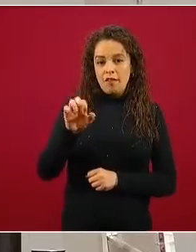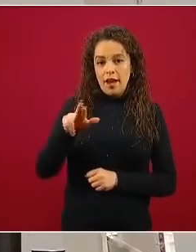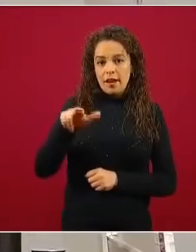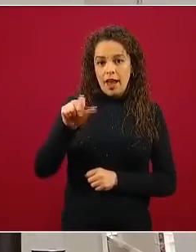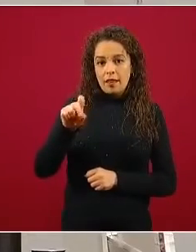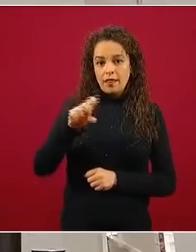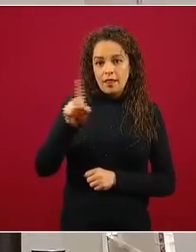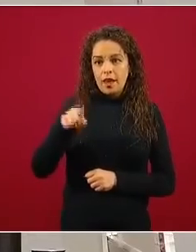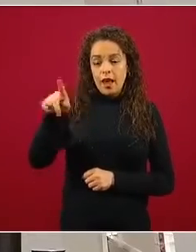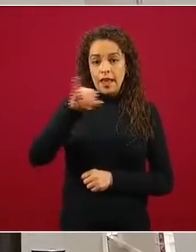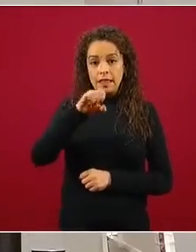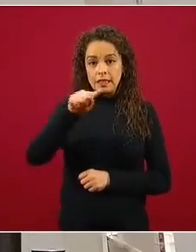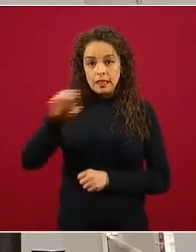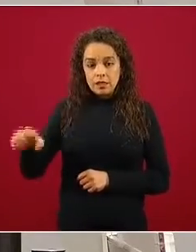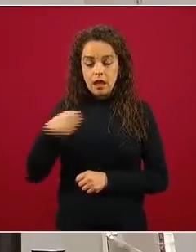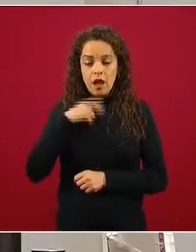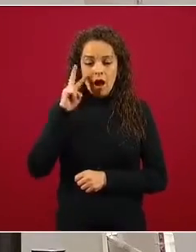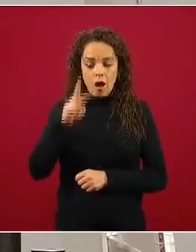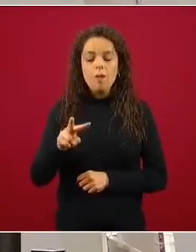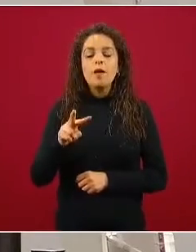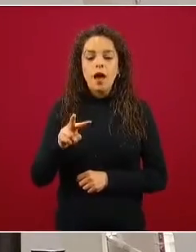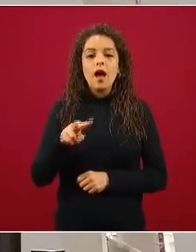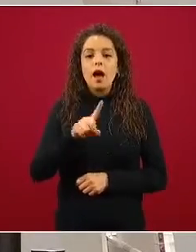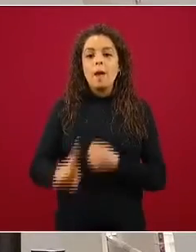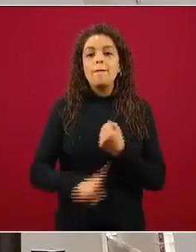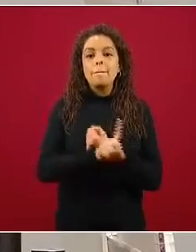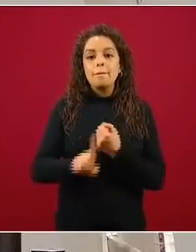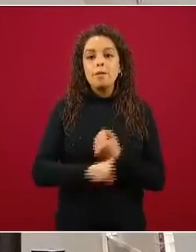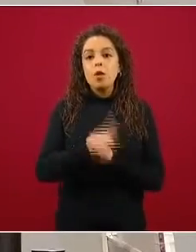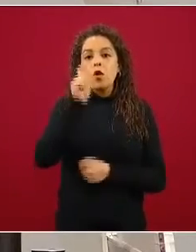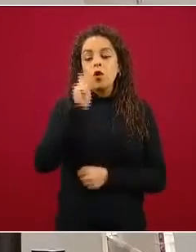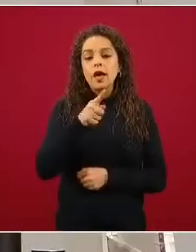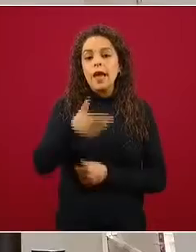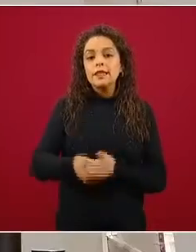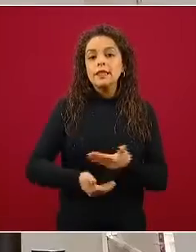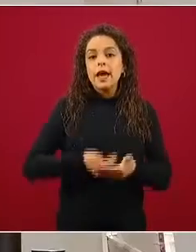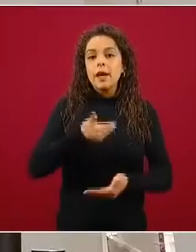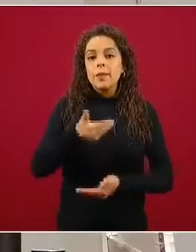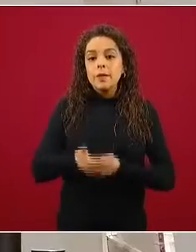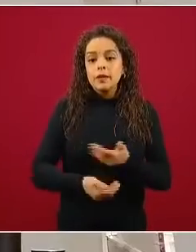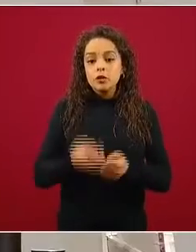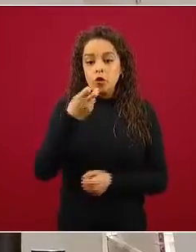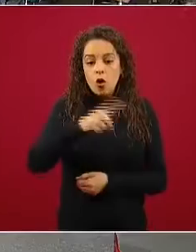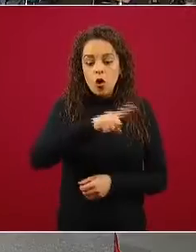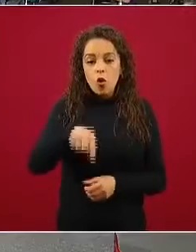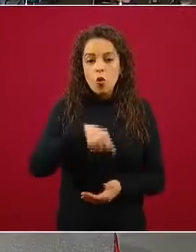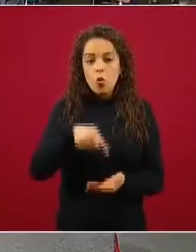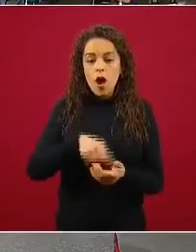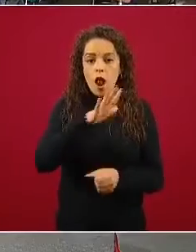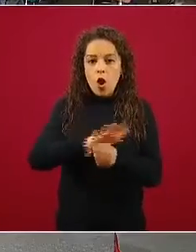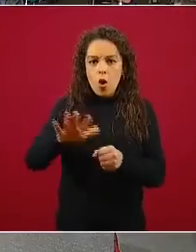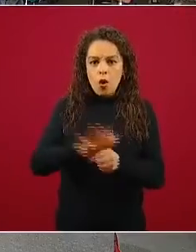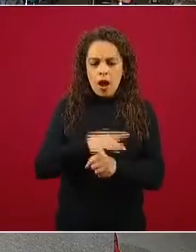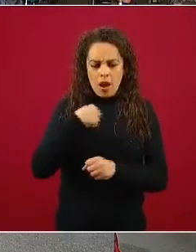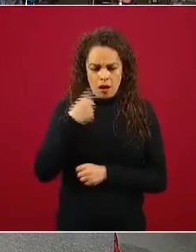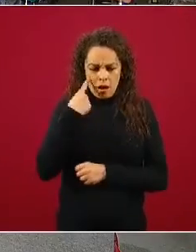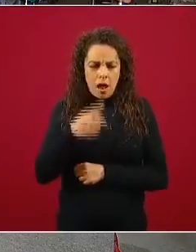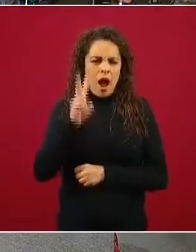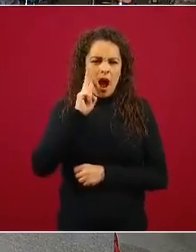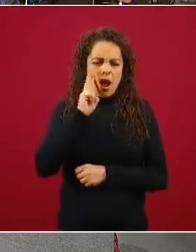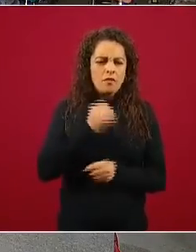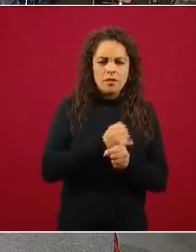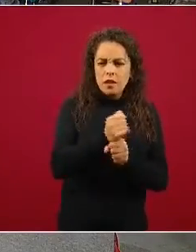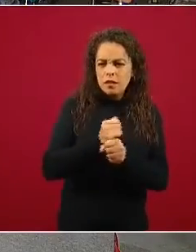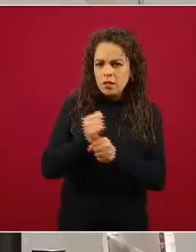de funcionalidad del servicio en esa entidad local. Busqué si era un problema generalizado que se debía a falta